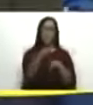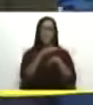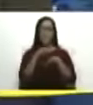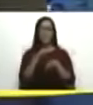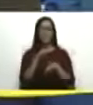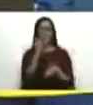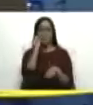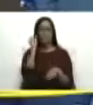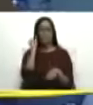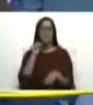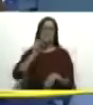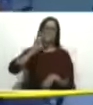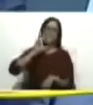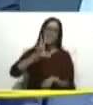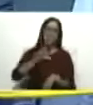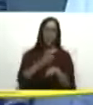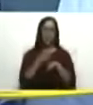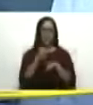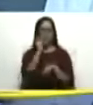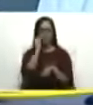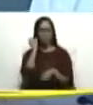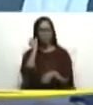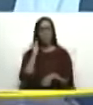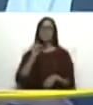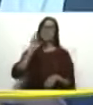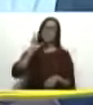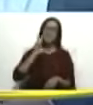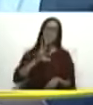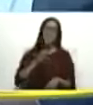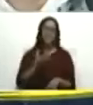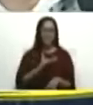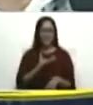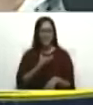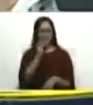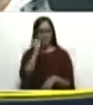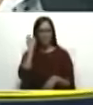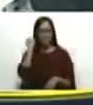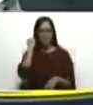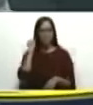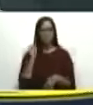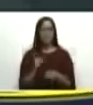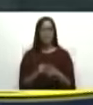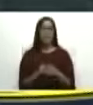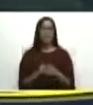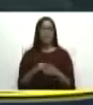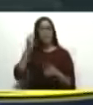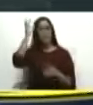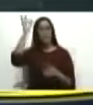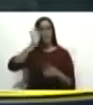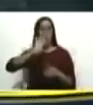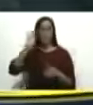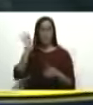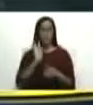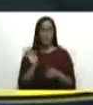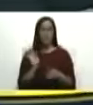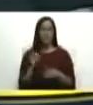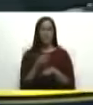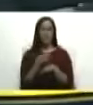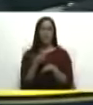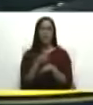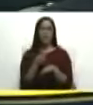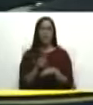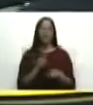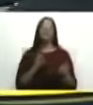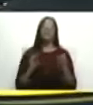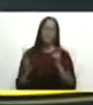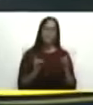tres gobernadores o gobernadoras, tres alcaldes o alcaldesas. Del Consejo Federal de Gobierno